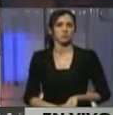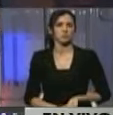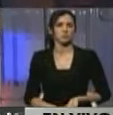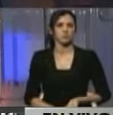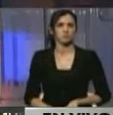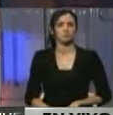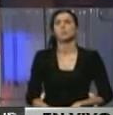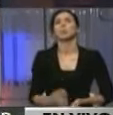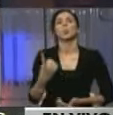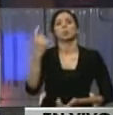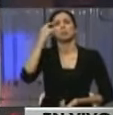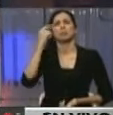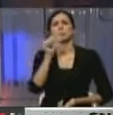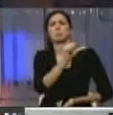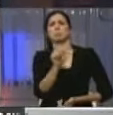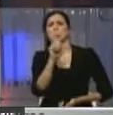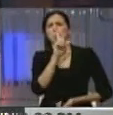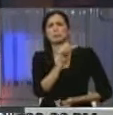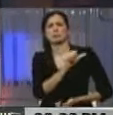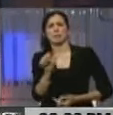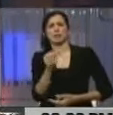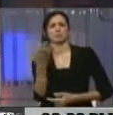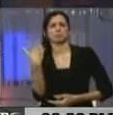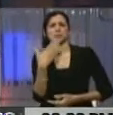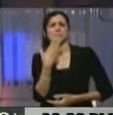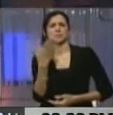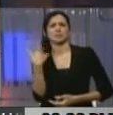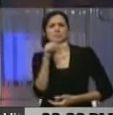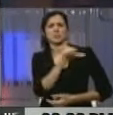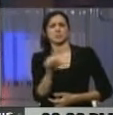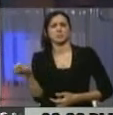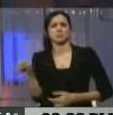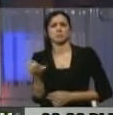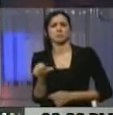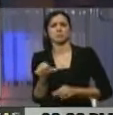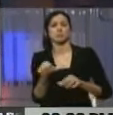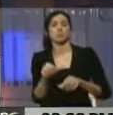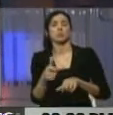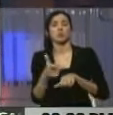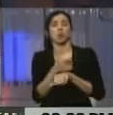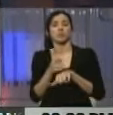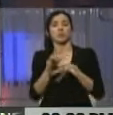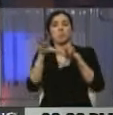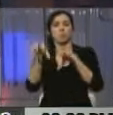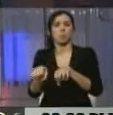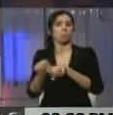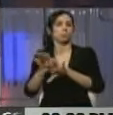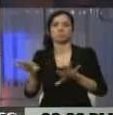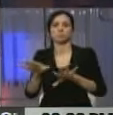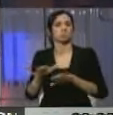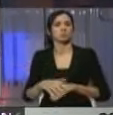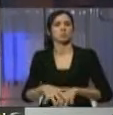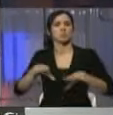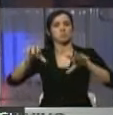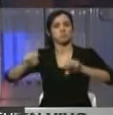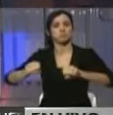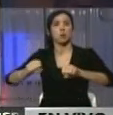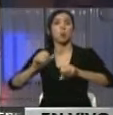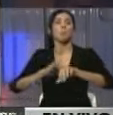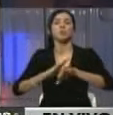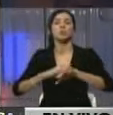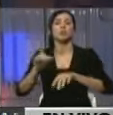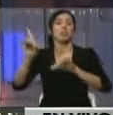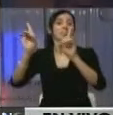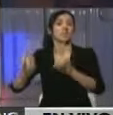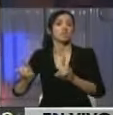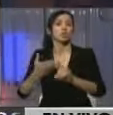Un día llegaron, hace una semana, la recuperamos, legal y constitucionalmente, porque un día llegaron